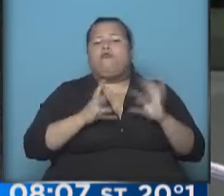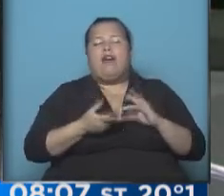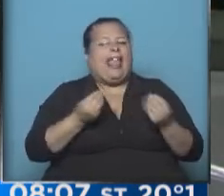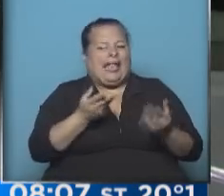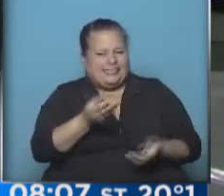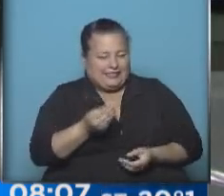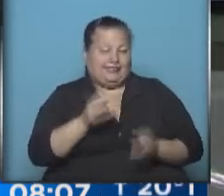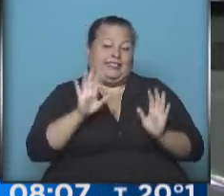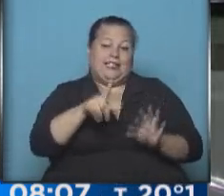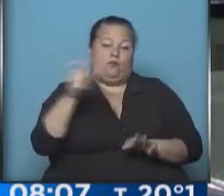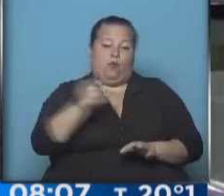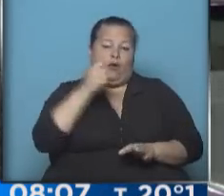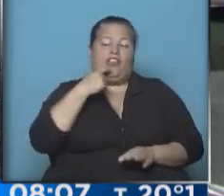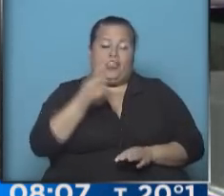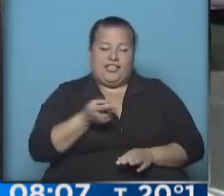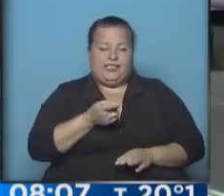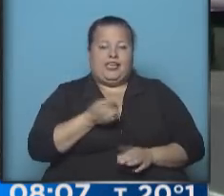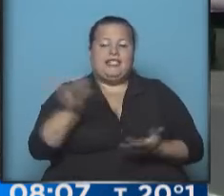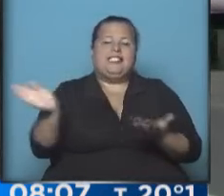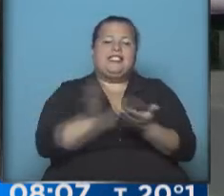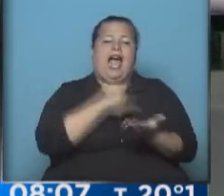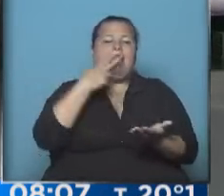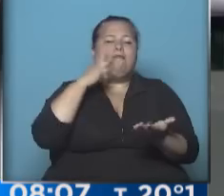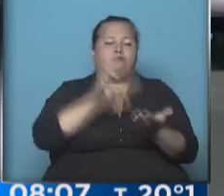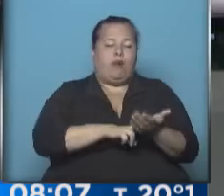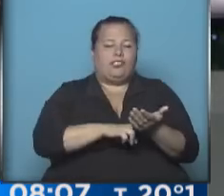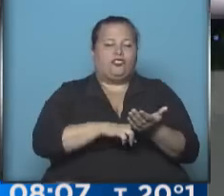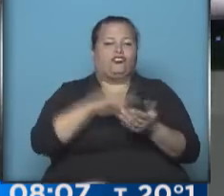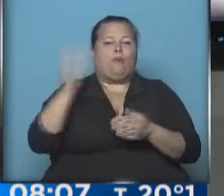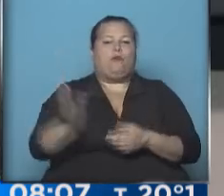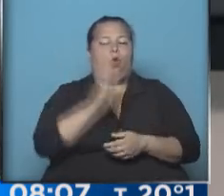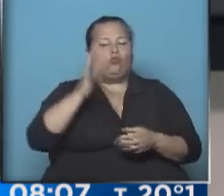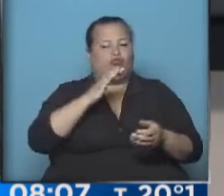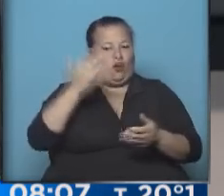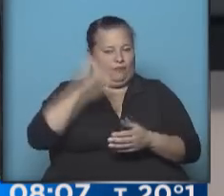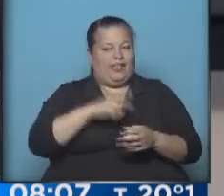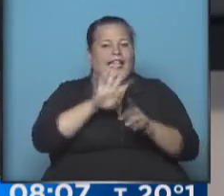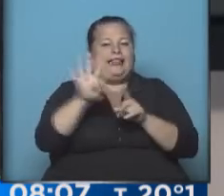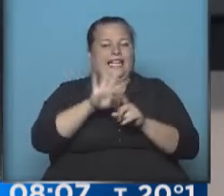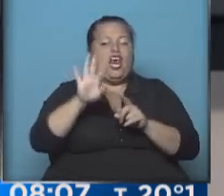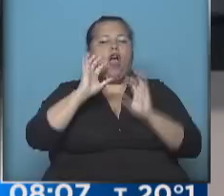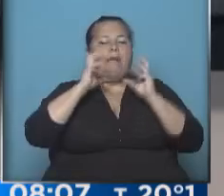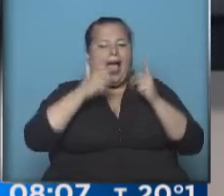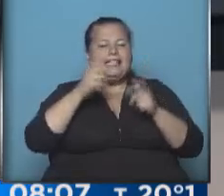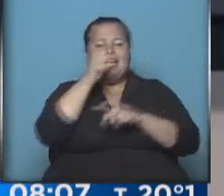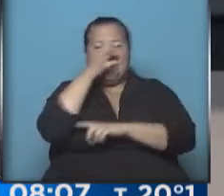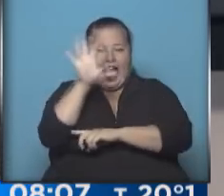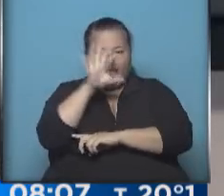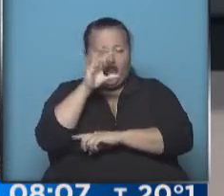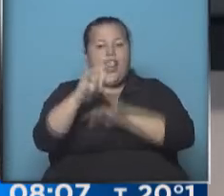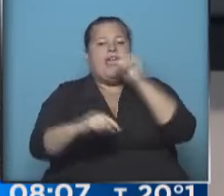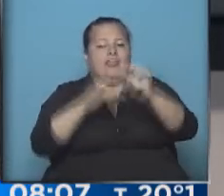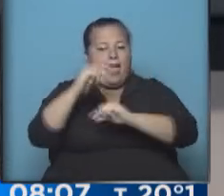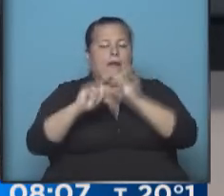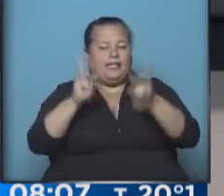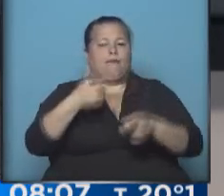signica y ahí fundamentalmente dijo eliminar retenciones a las producciones regionales trigo maíz girasol y progresivamente también